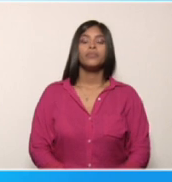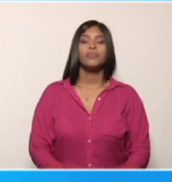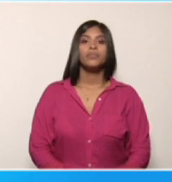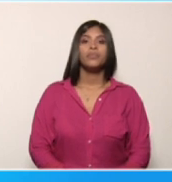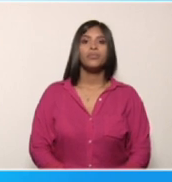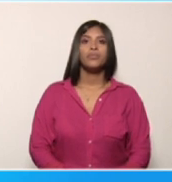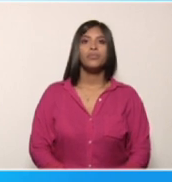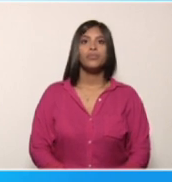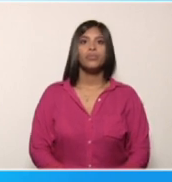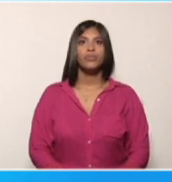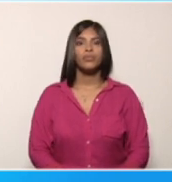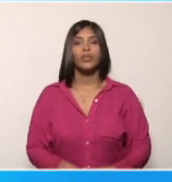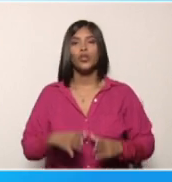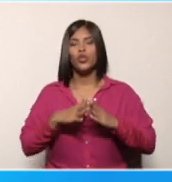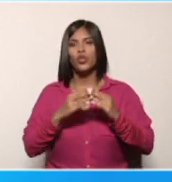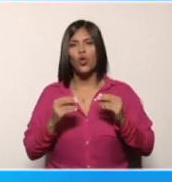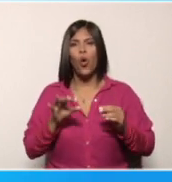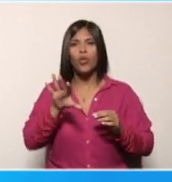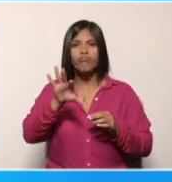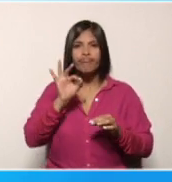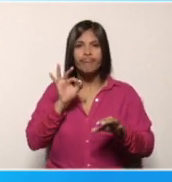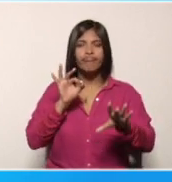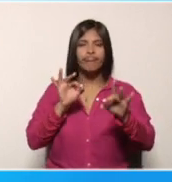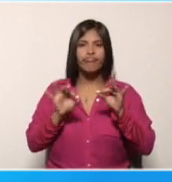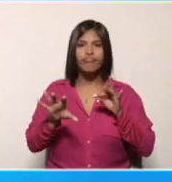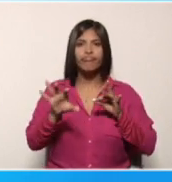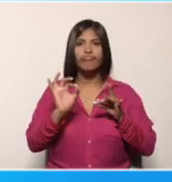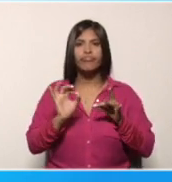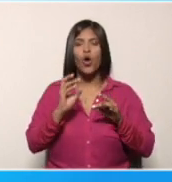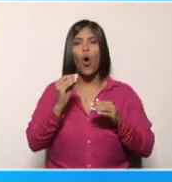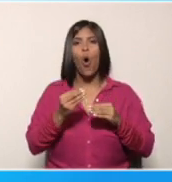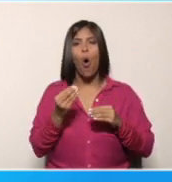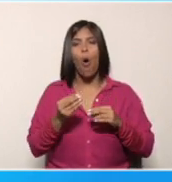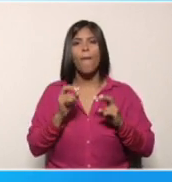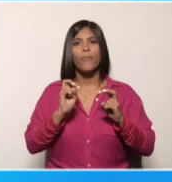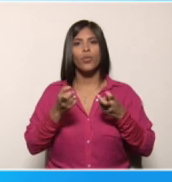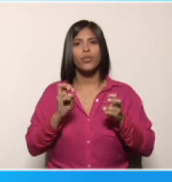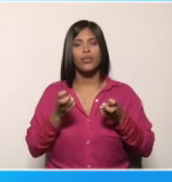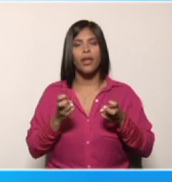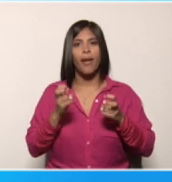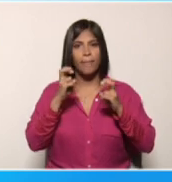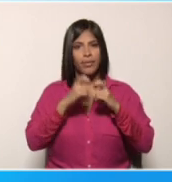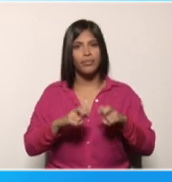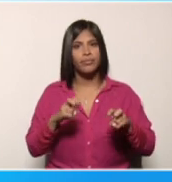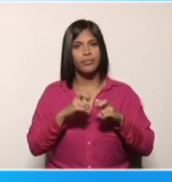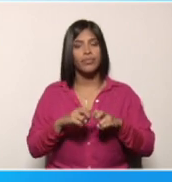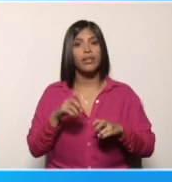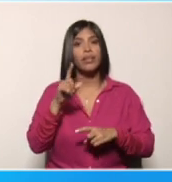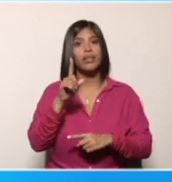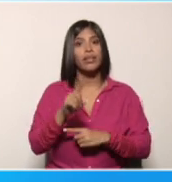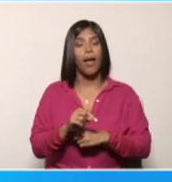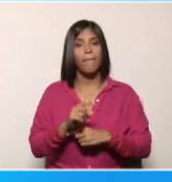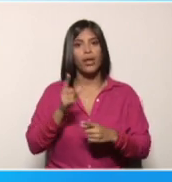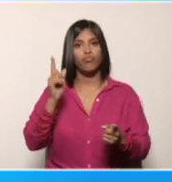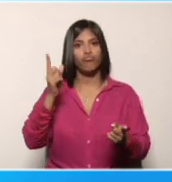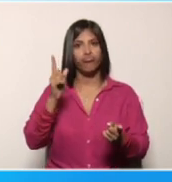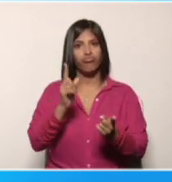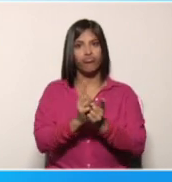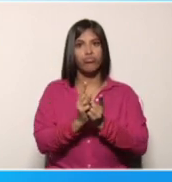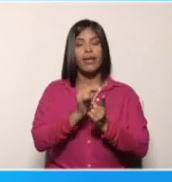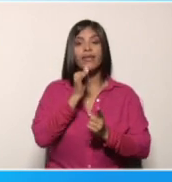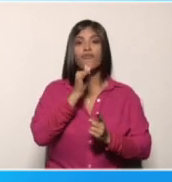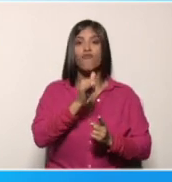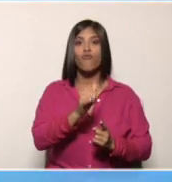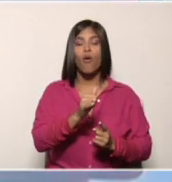encuentra la adecuación, lo que es seleccionar y clasificar el contenido que se está revisando, también sintetizar la